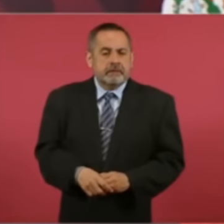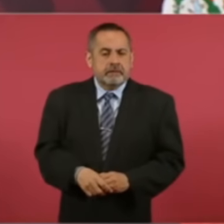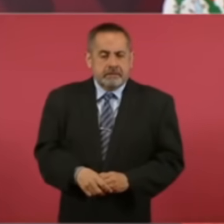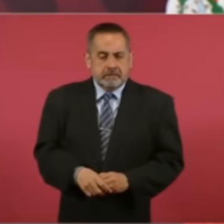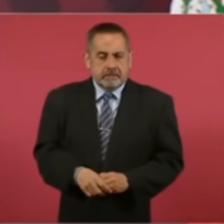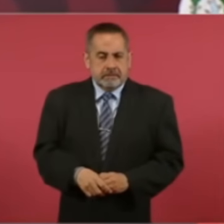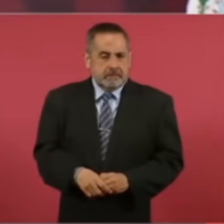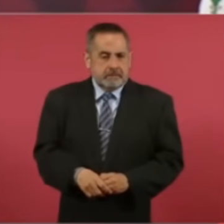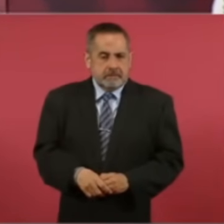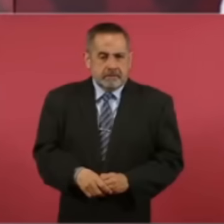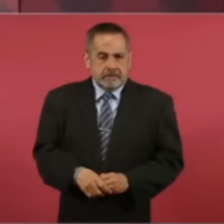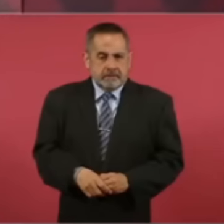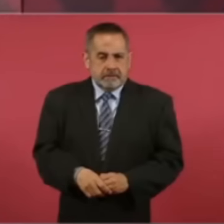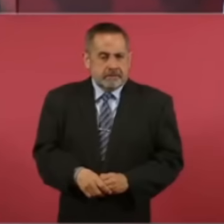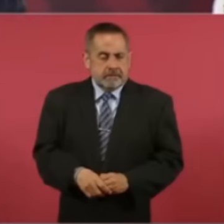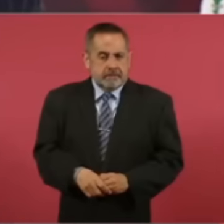son